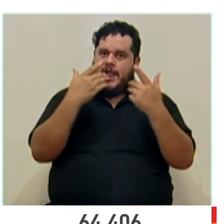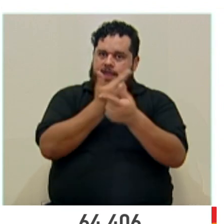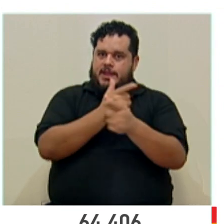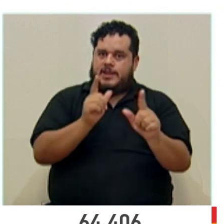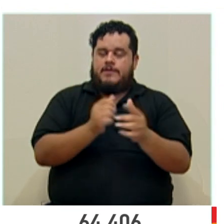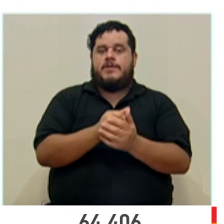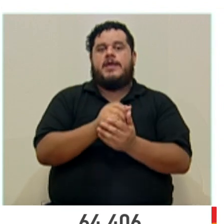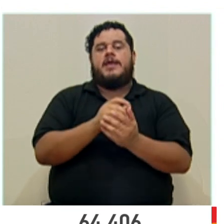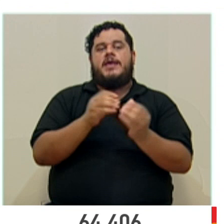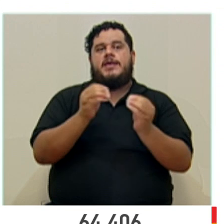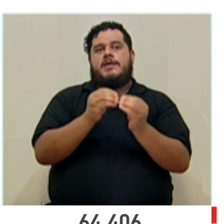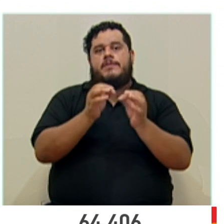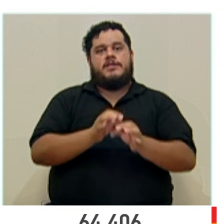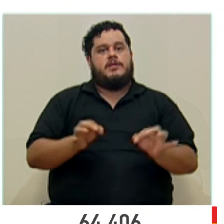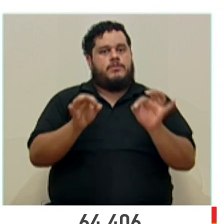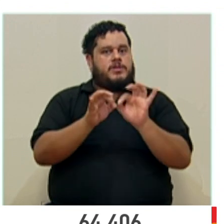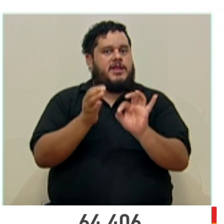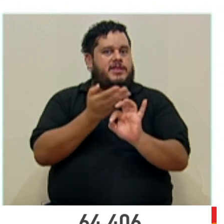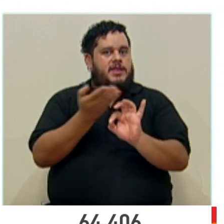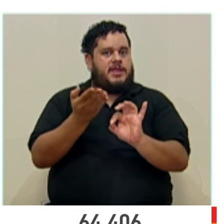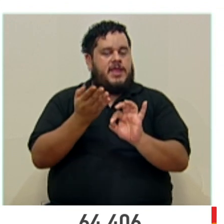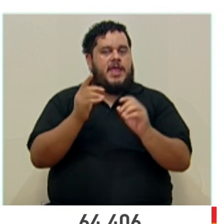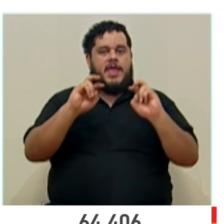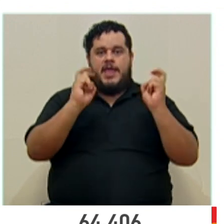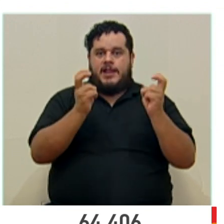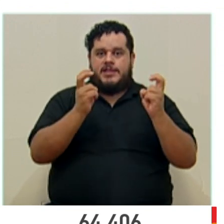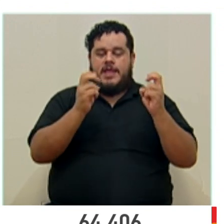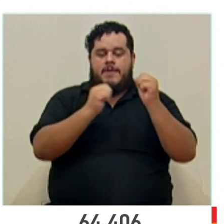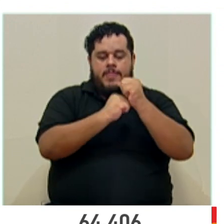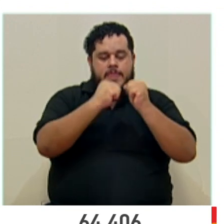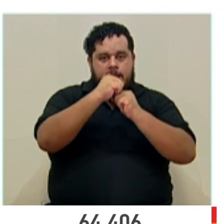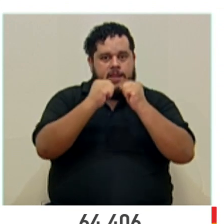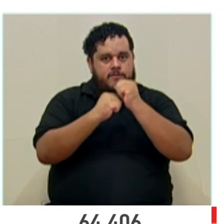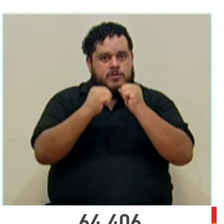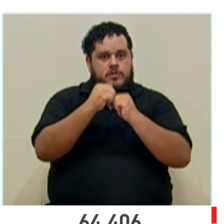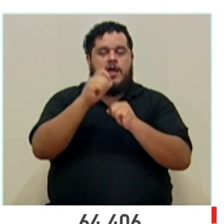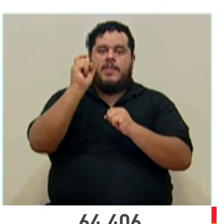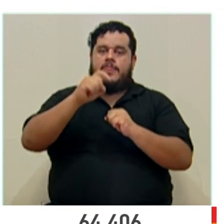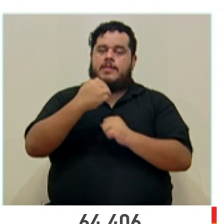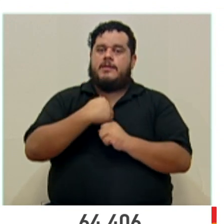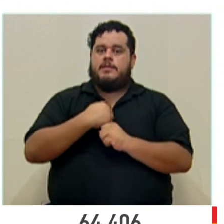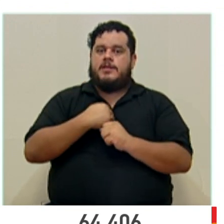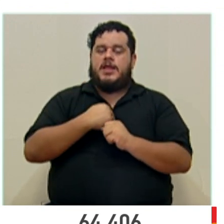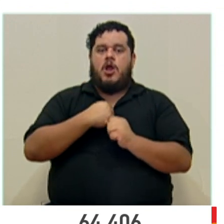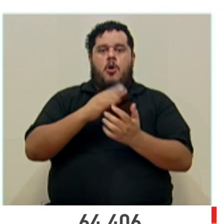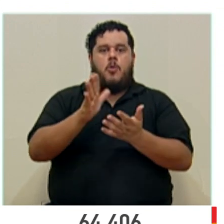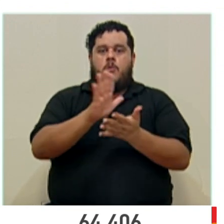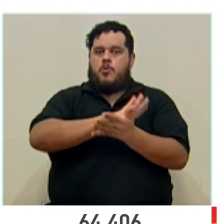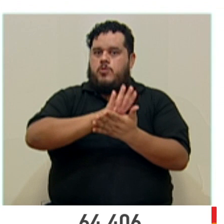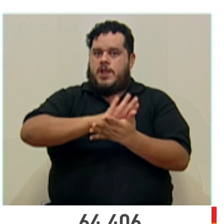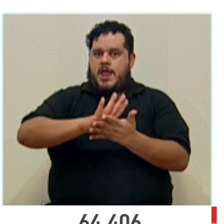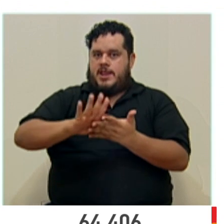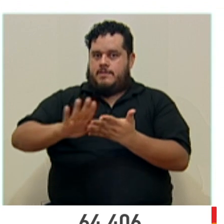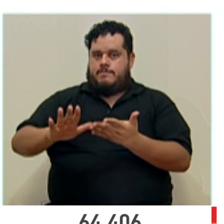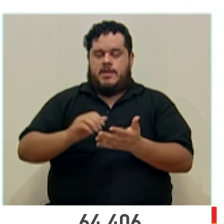Y sobre todo, el tema de la infraestructura tiene que tener una desinfección.